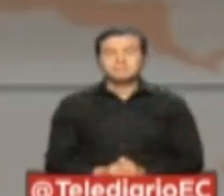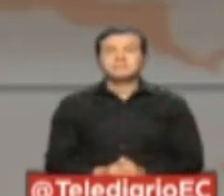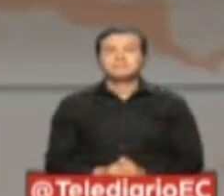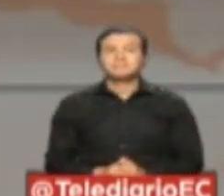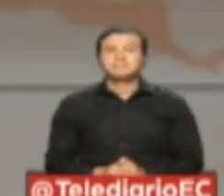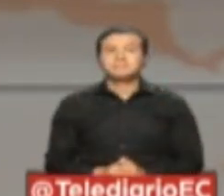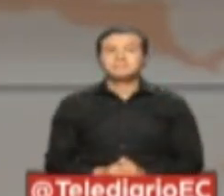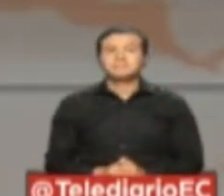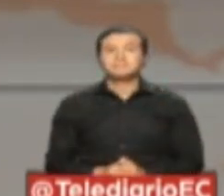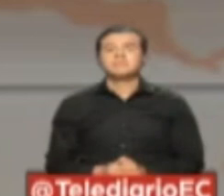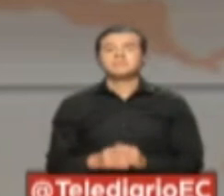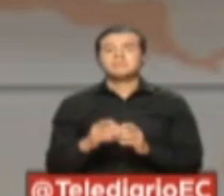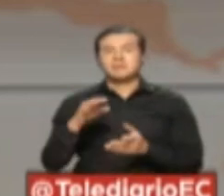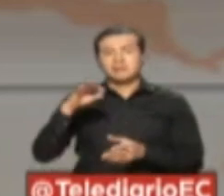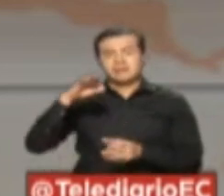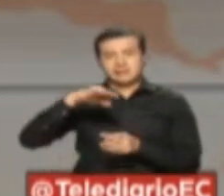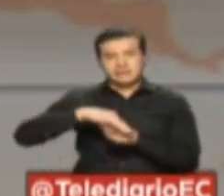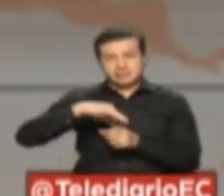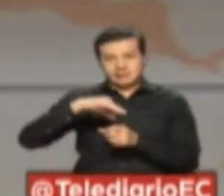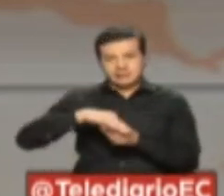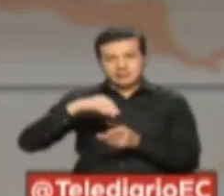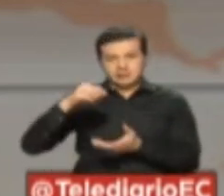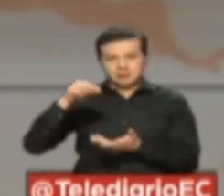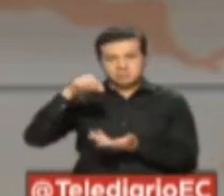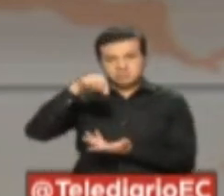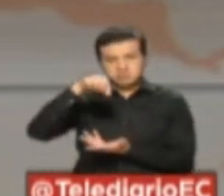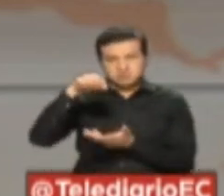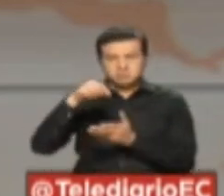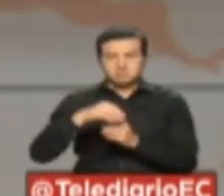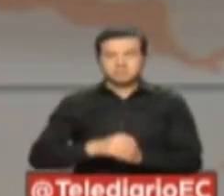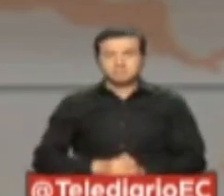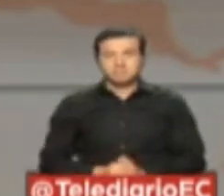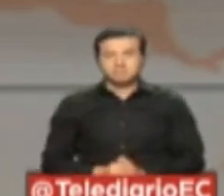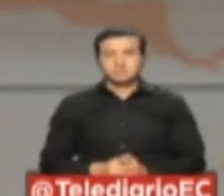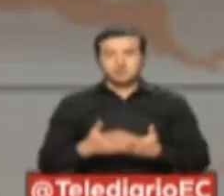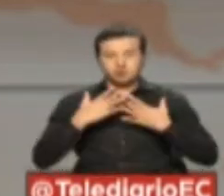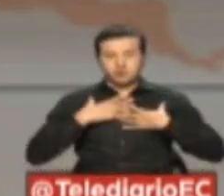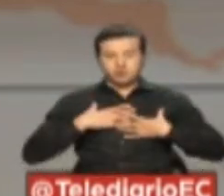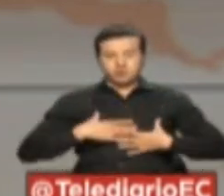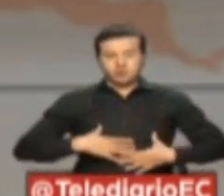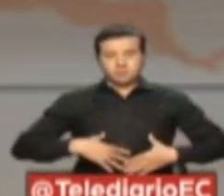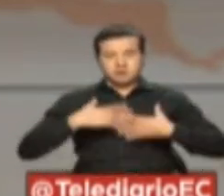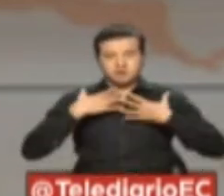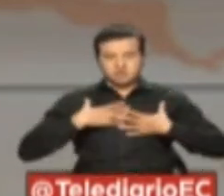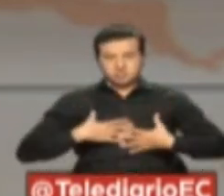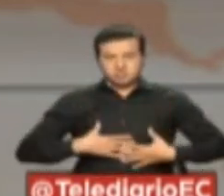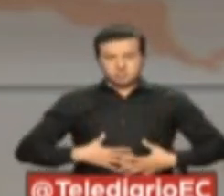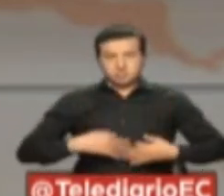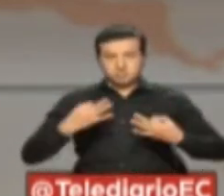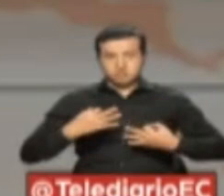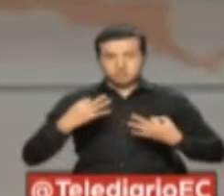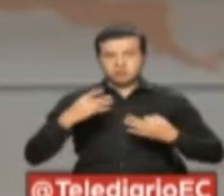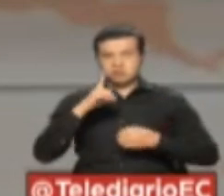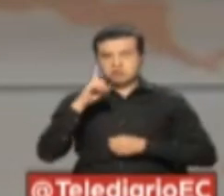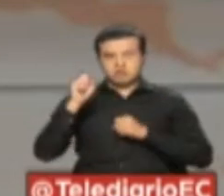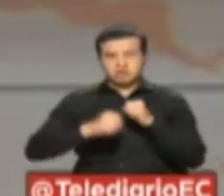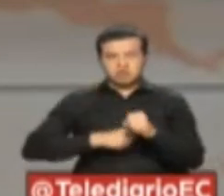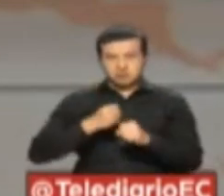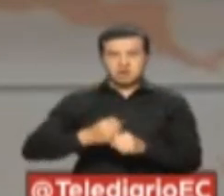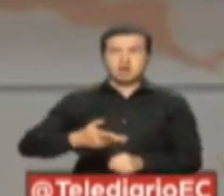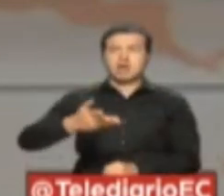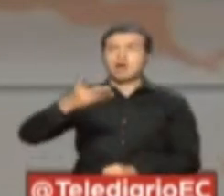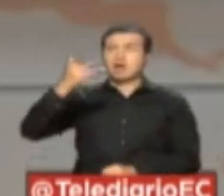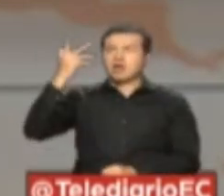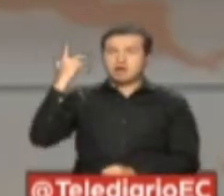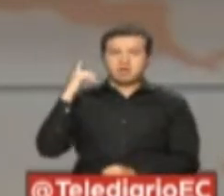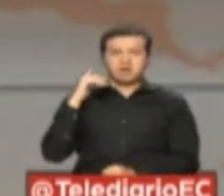tener ceremonias de té vamos a tener también kimonos kimonos que vinieron desde 100 años antes una